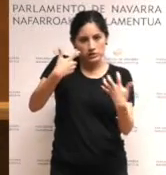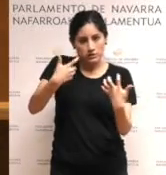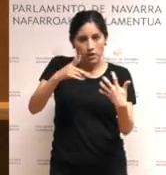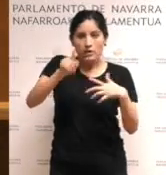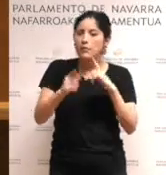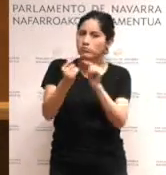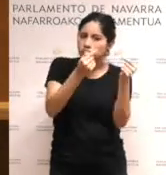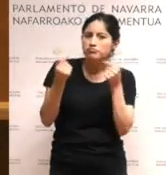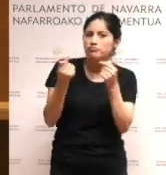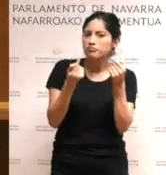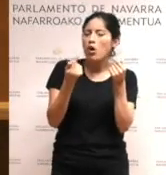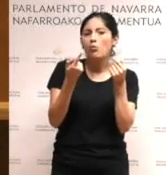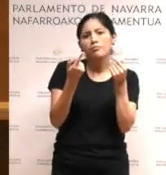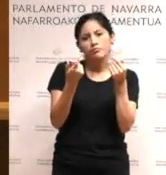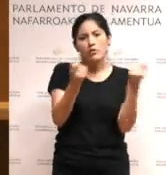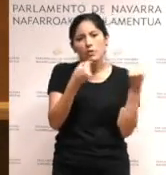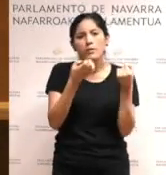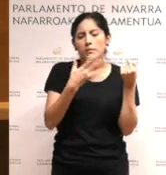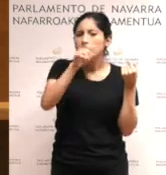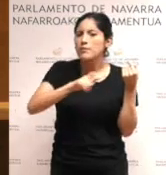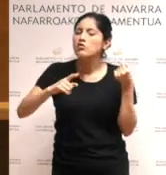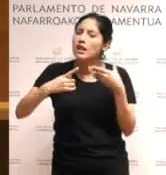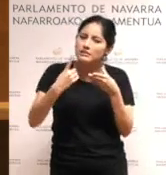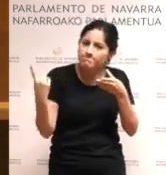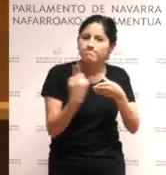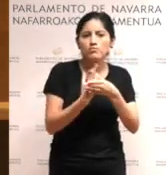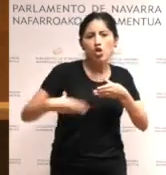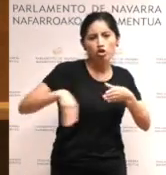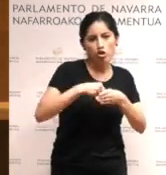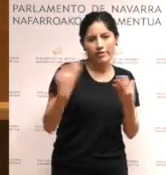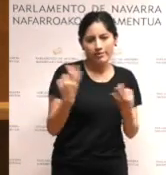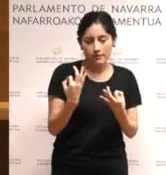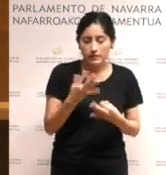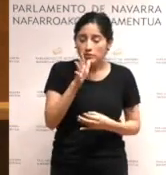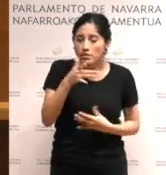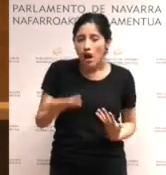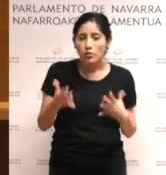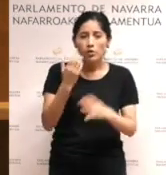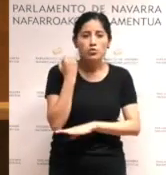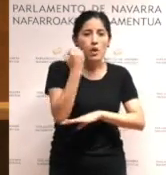exclusión. Por eso es tan importante su apoyo, el apoyo unánime a